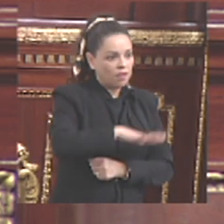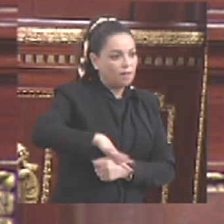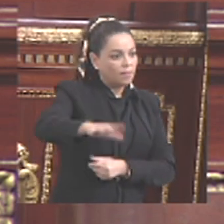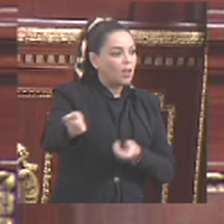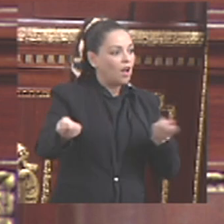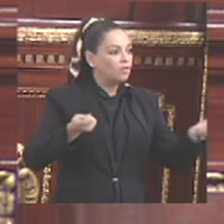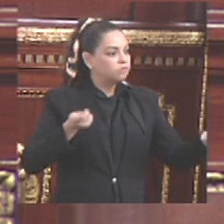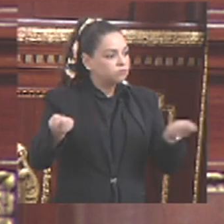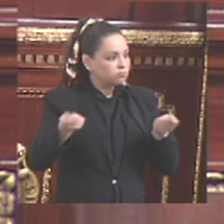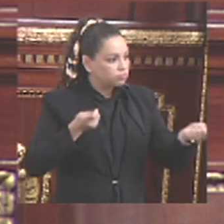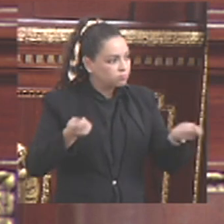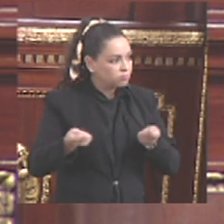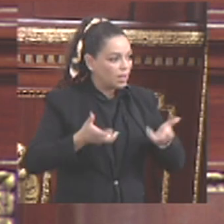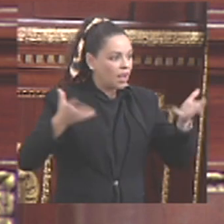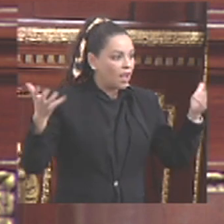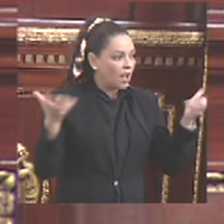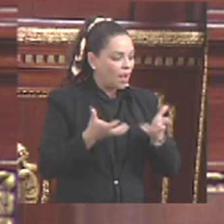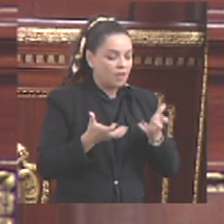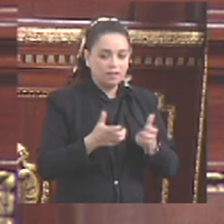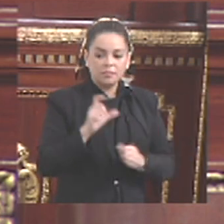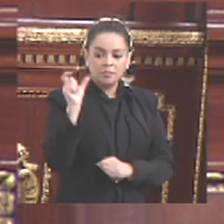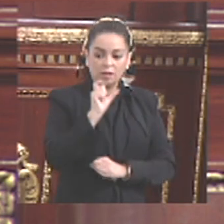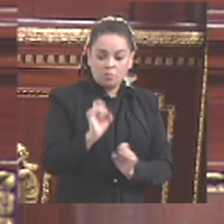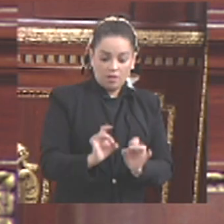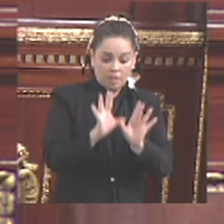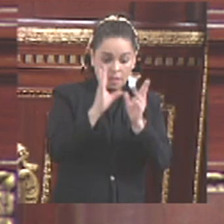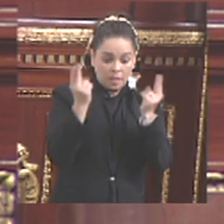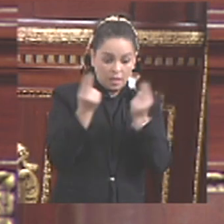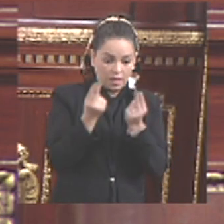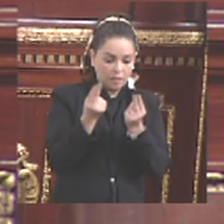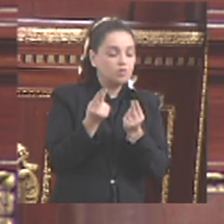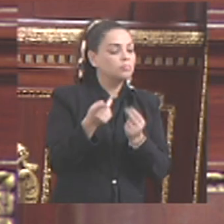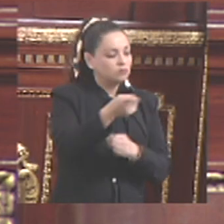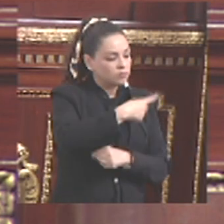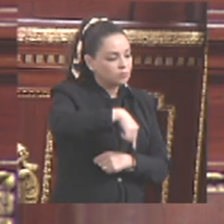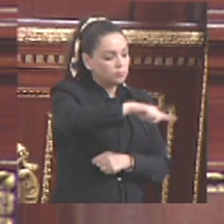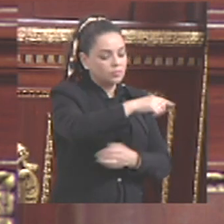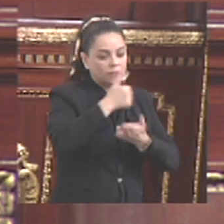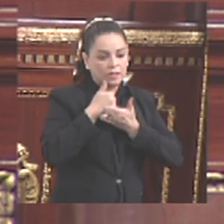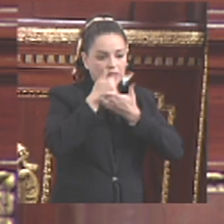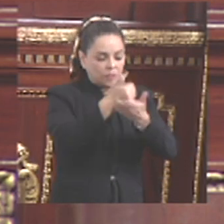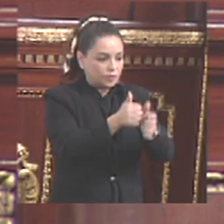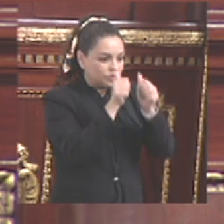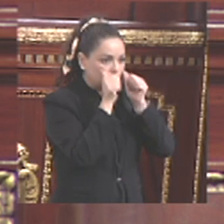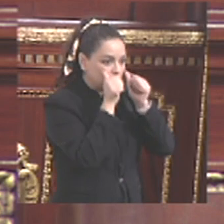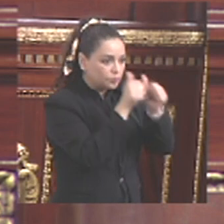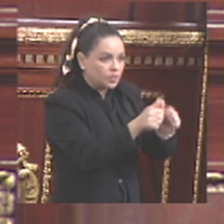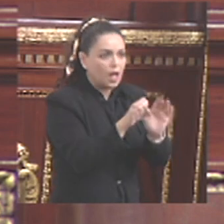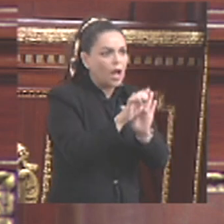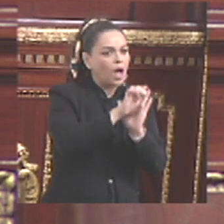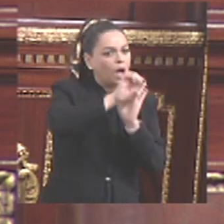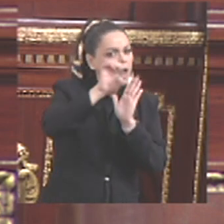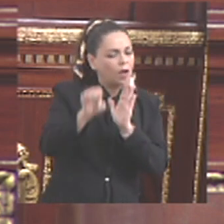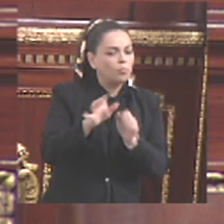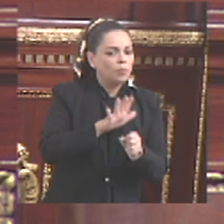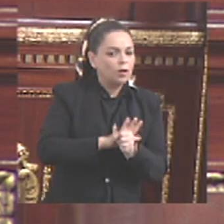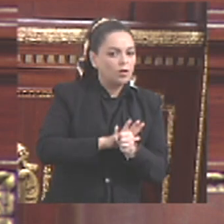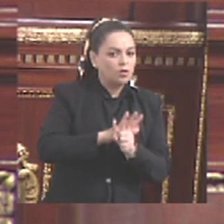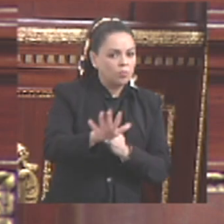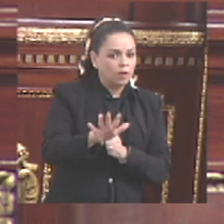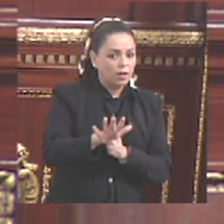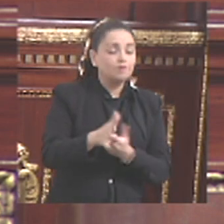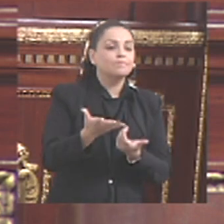sus necesidades frente a desgracias como las que conllevan los sismos. Ejemplo de ello es todo lo que se ha logrado en materia